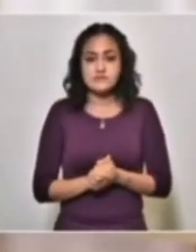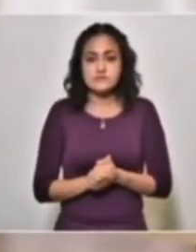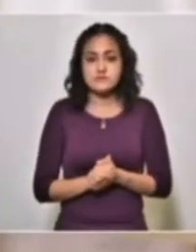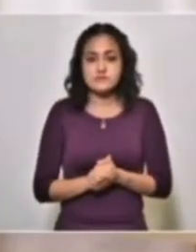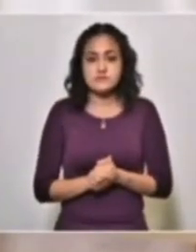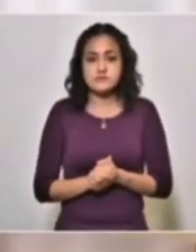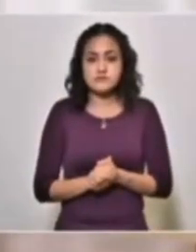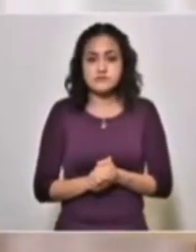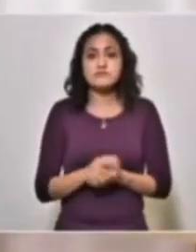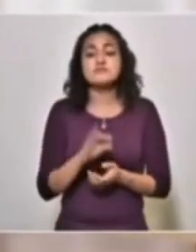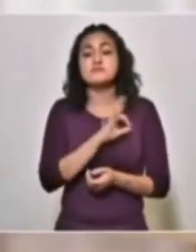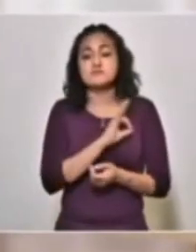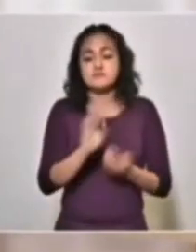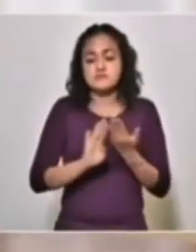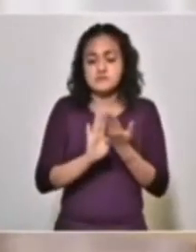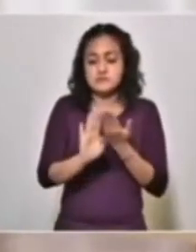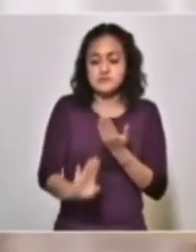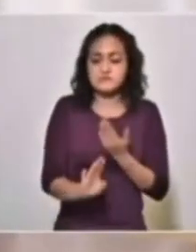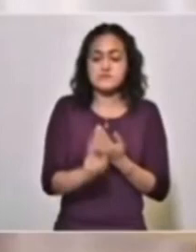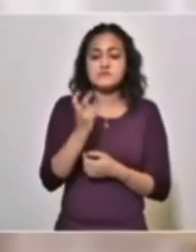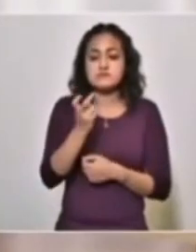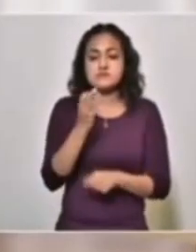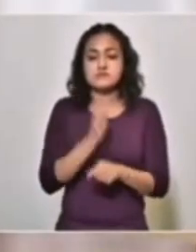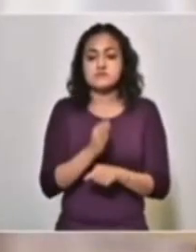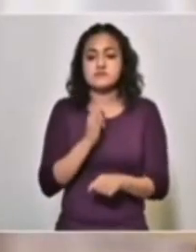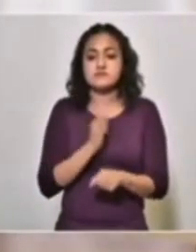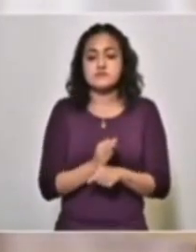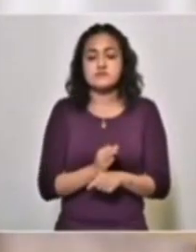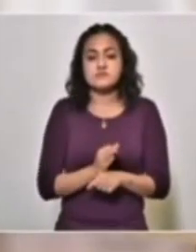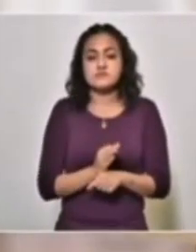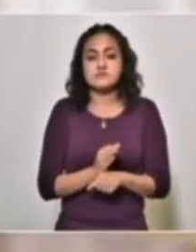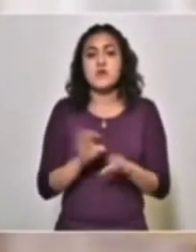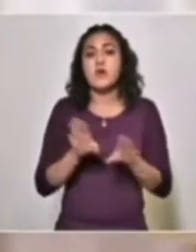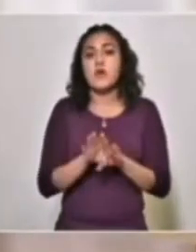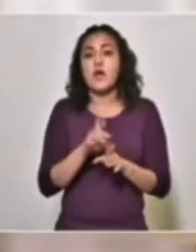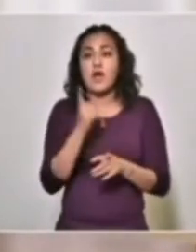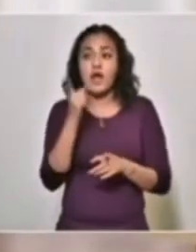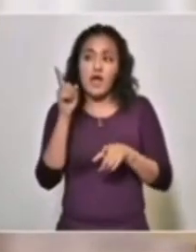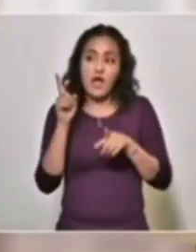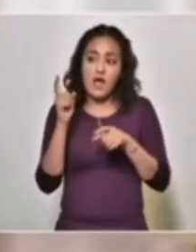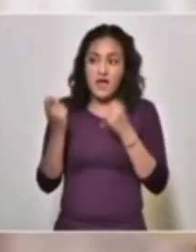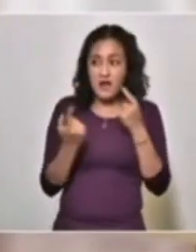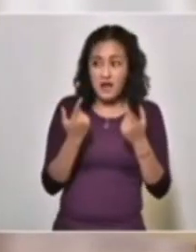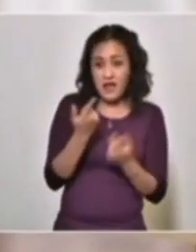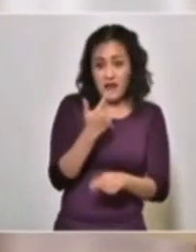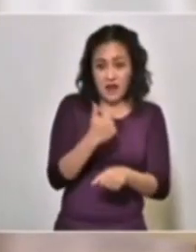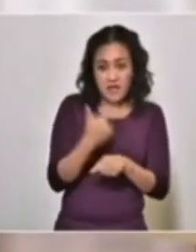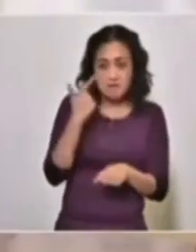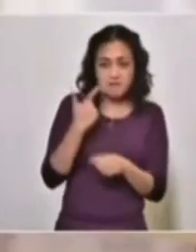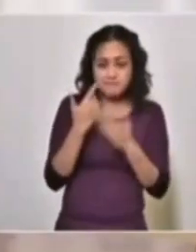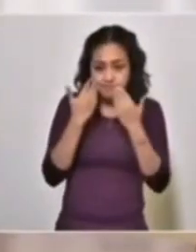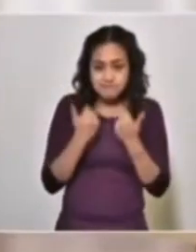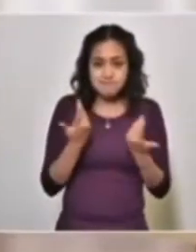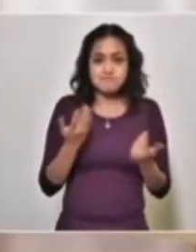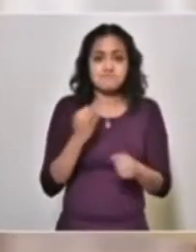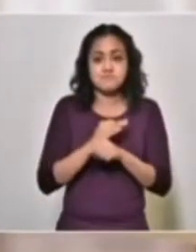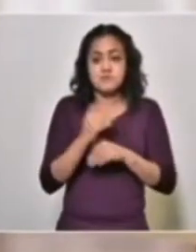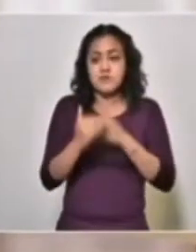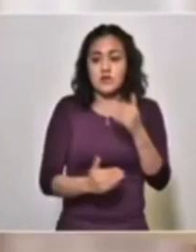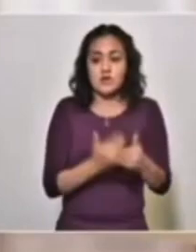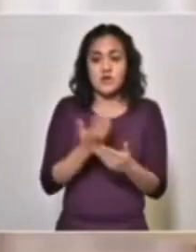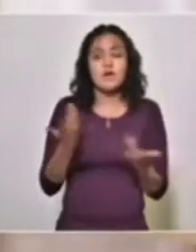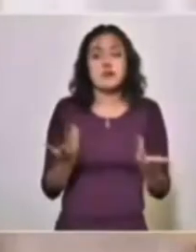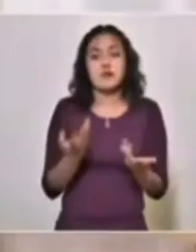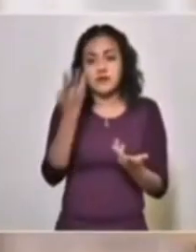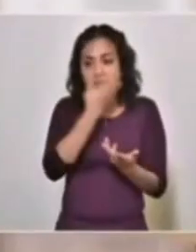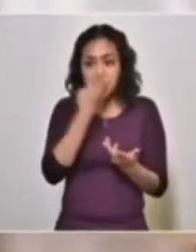pudimos evitar que esto se volviera en algunos casos algo grave es un proceso electoral limpio